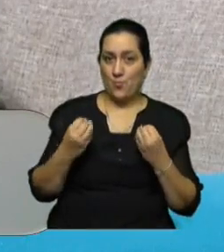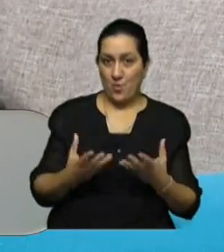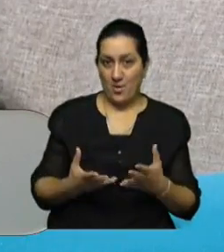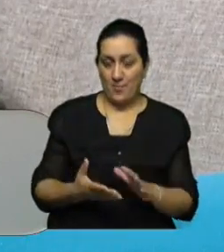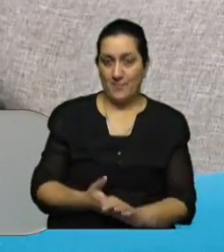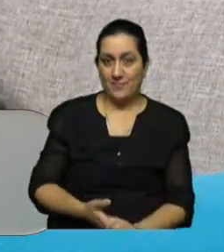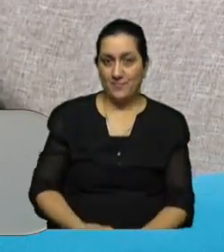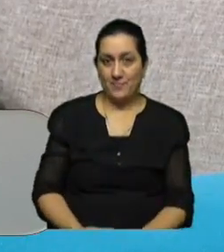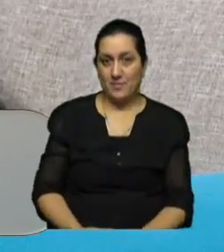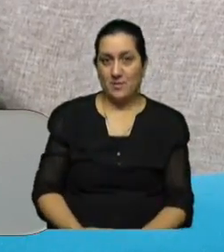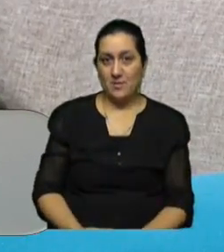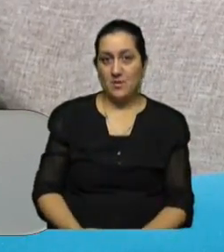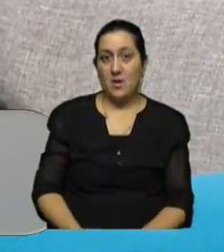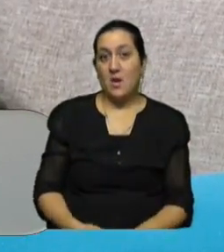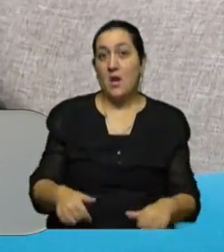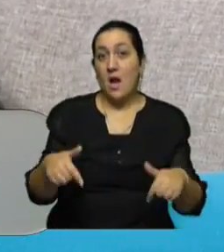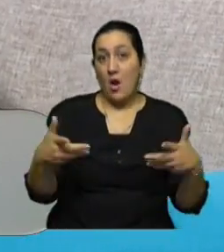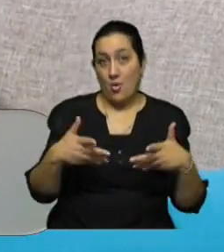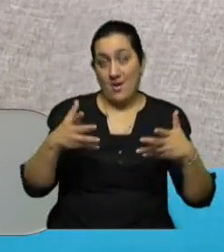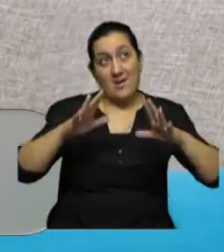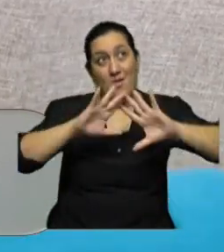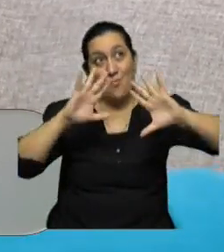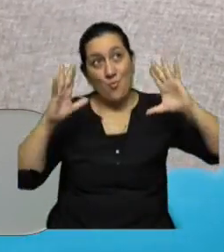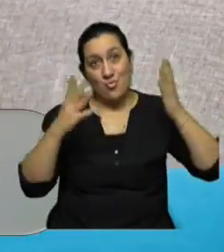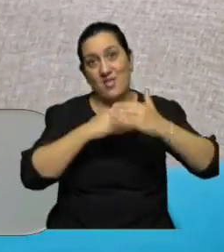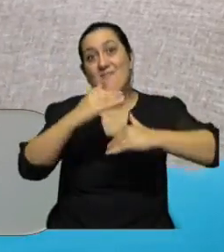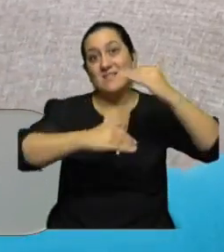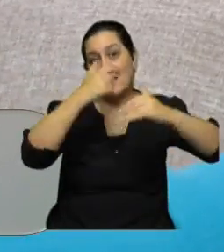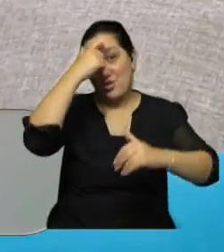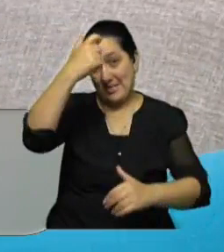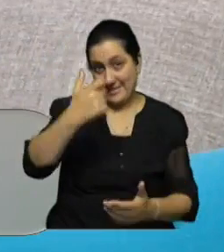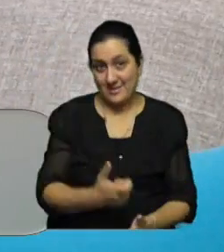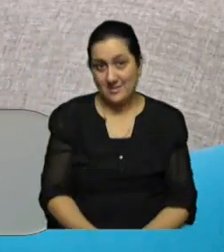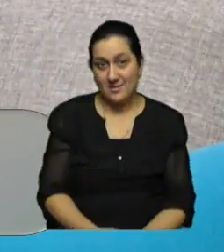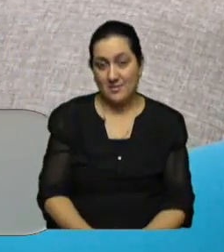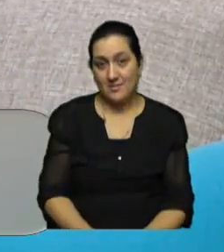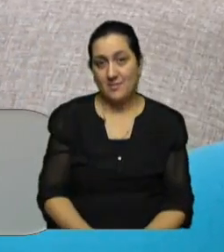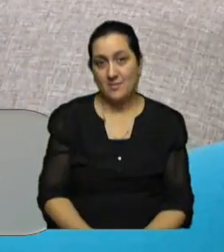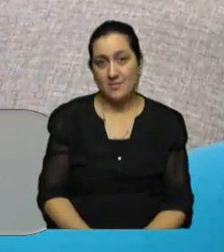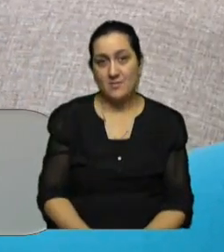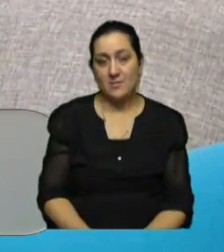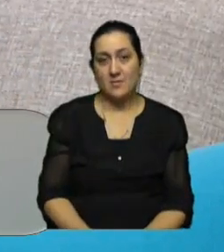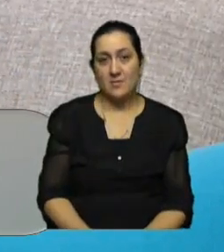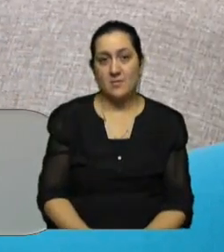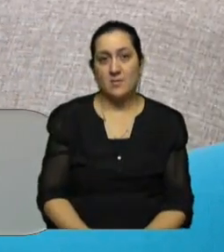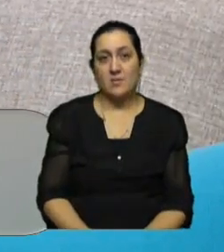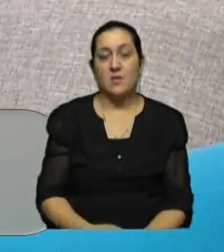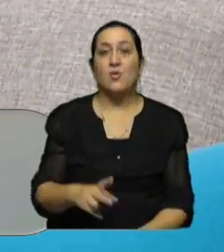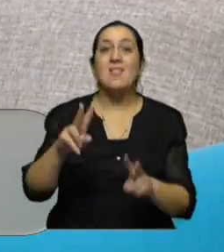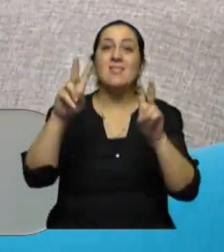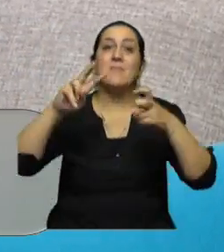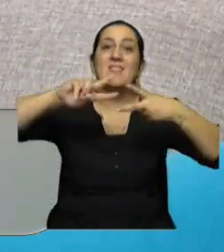sí, lo que está pasando hoy en día en el mundo es que está avanzando mucho la ciencia y en cuanto a la